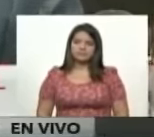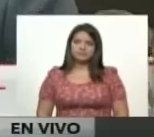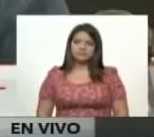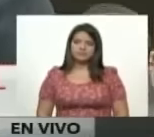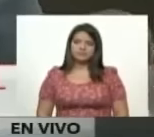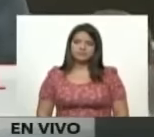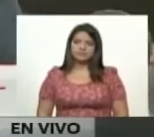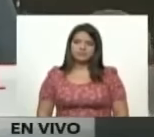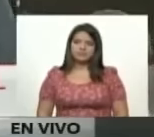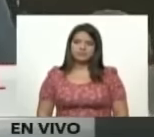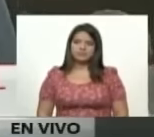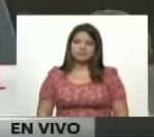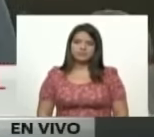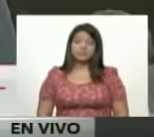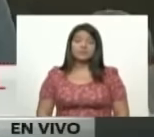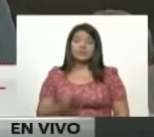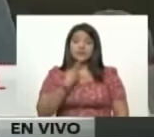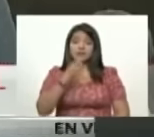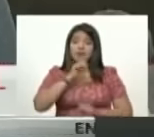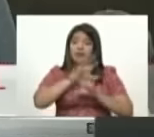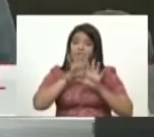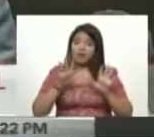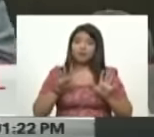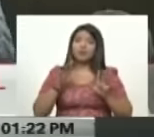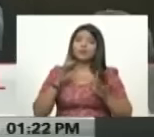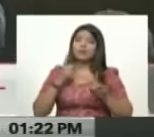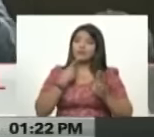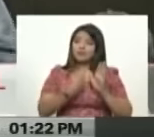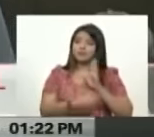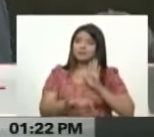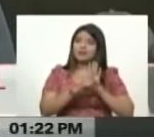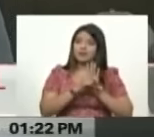el mandato legal.